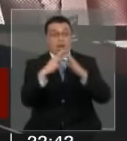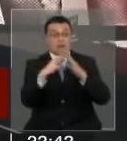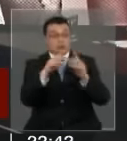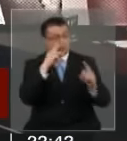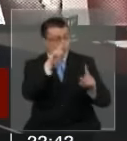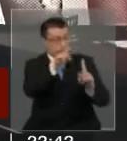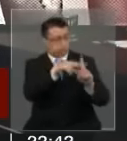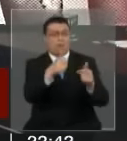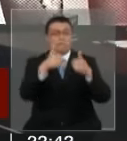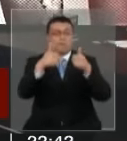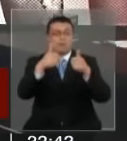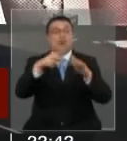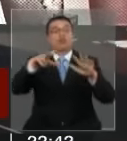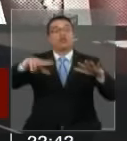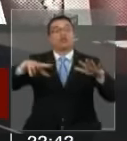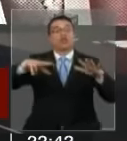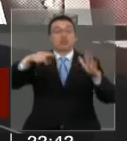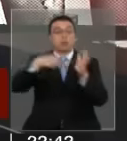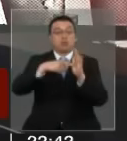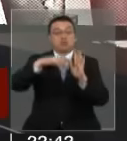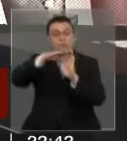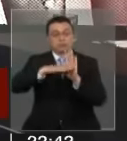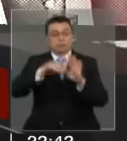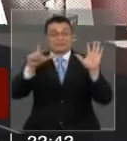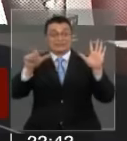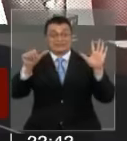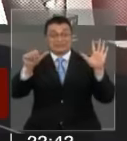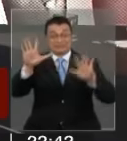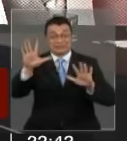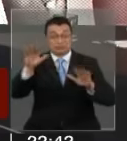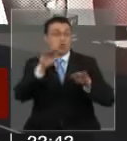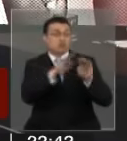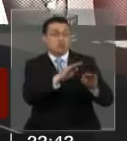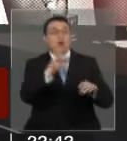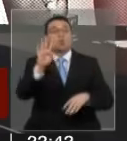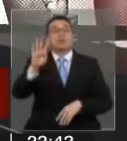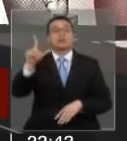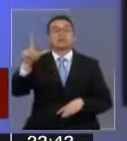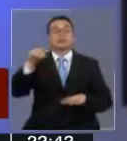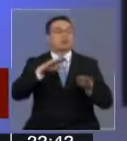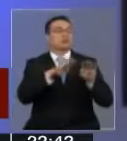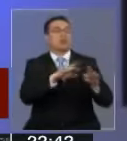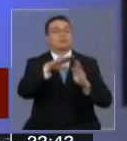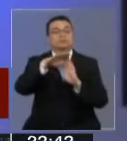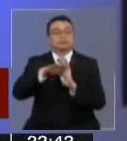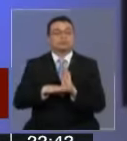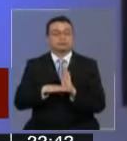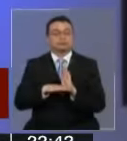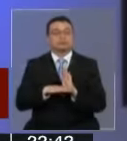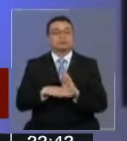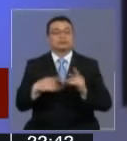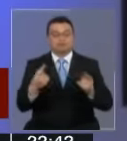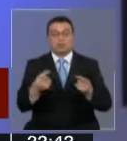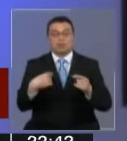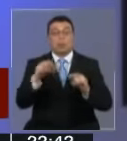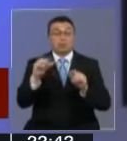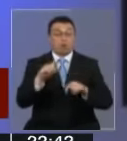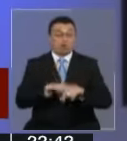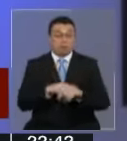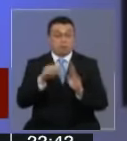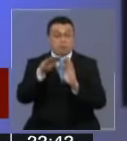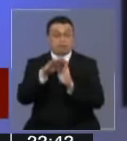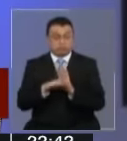mejor evaluados, baja 18 puntos. Sí. De 65 a 47% en la encuesta que se conoció hoy. Claro, y es una caída en muy poco tiempo, por lo